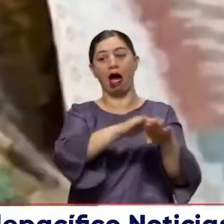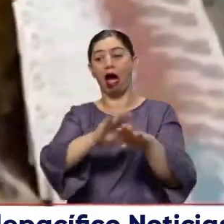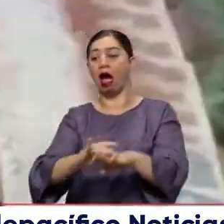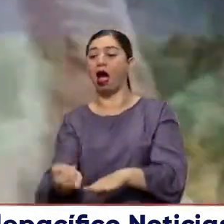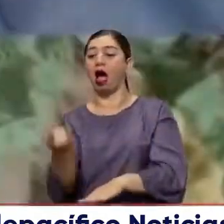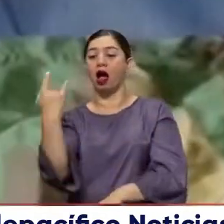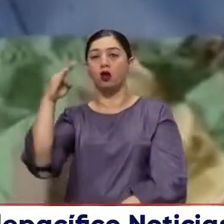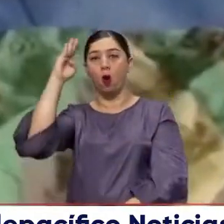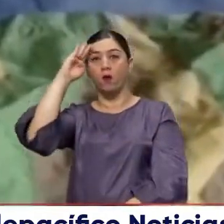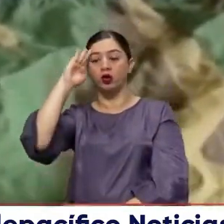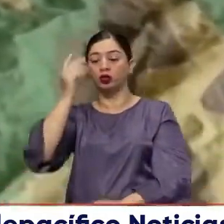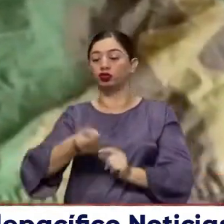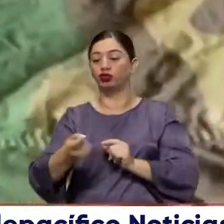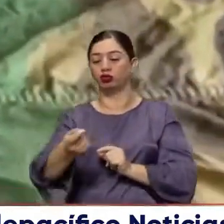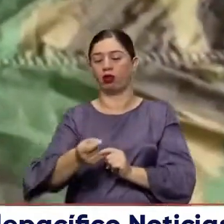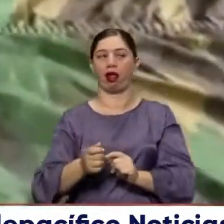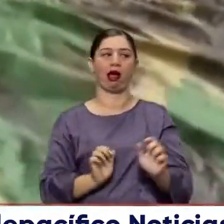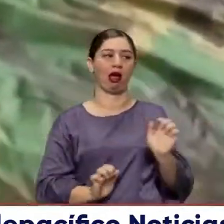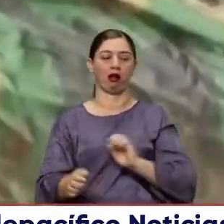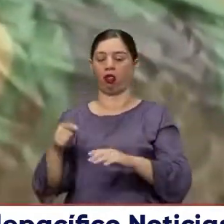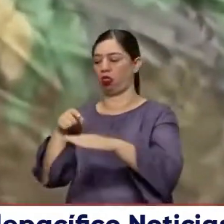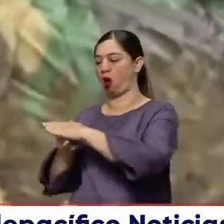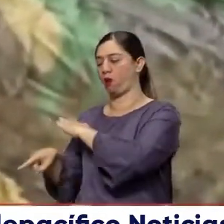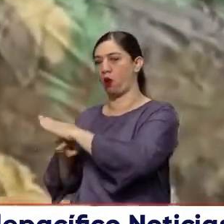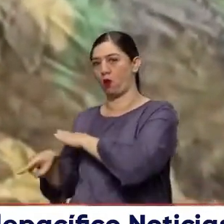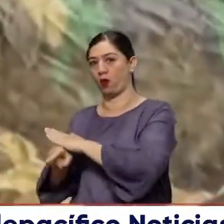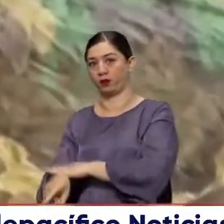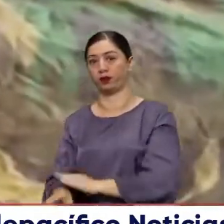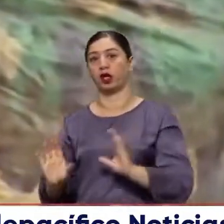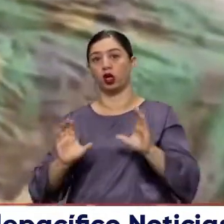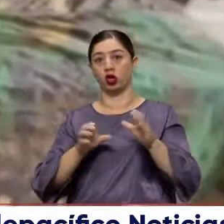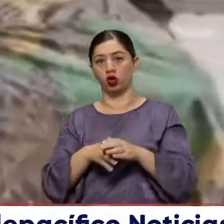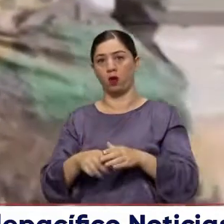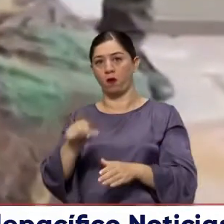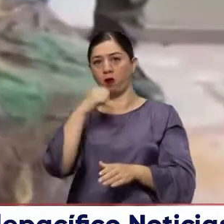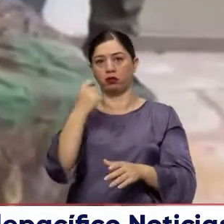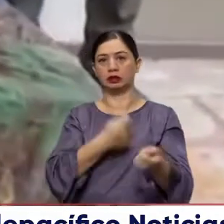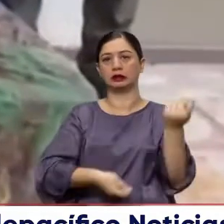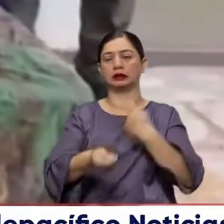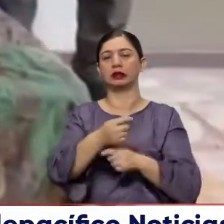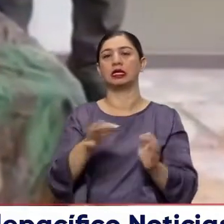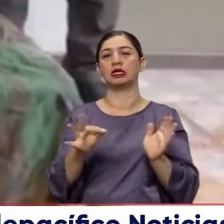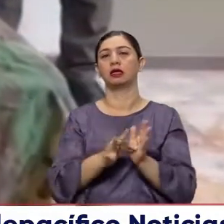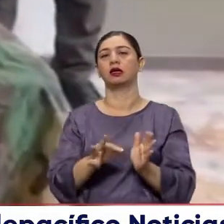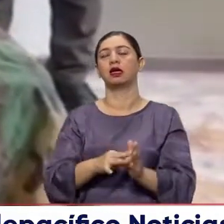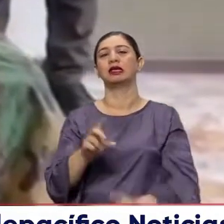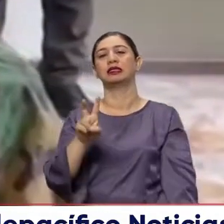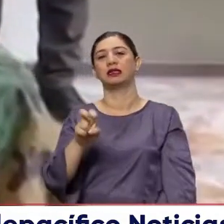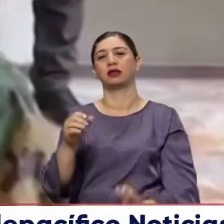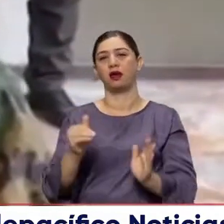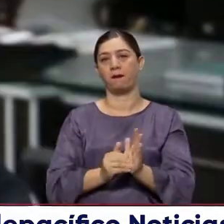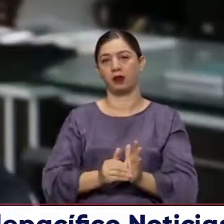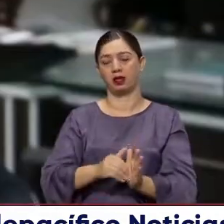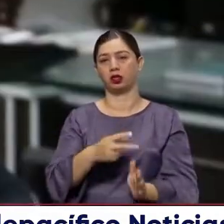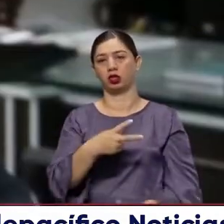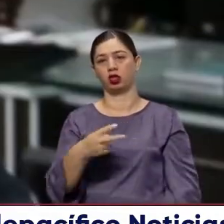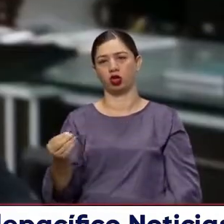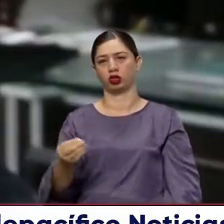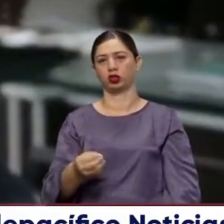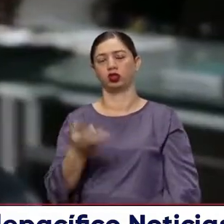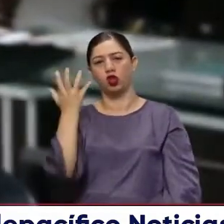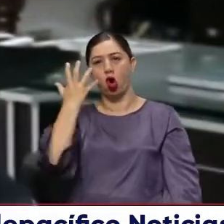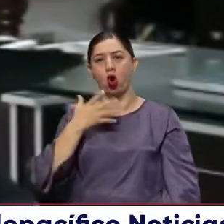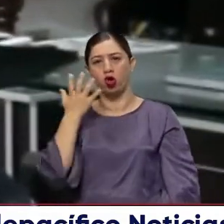se acercaban las autoridades y poder evadirlas. Se presume que este grupo vendía cerca de 7.000 dosis de drogas diariamente. Cuatro